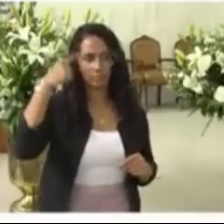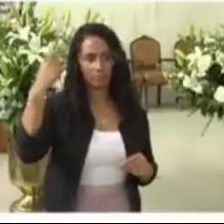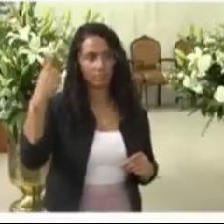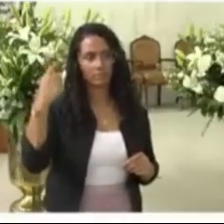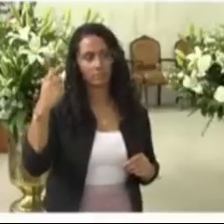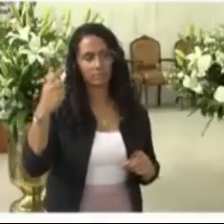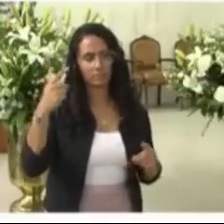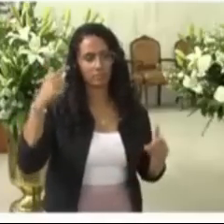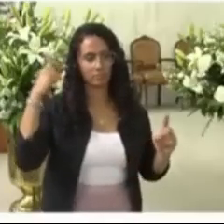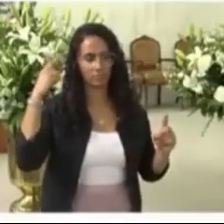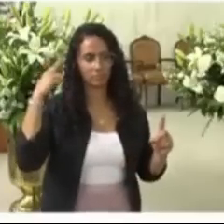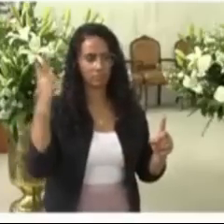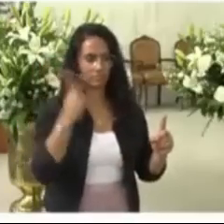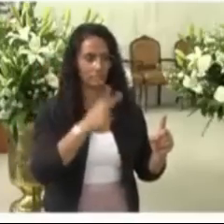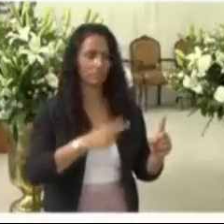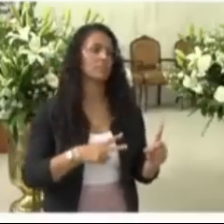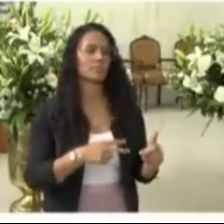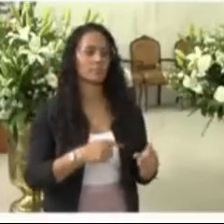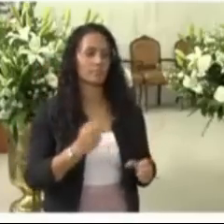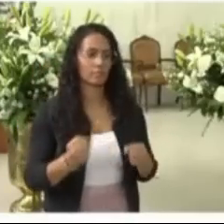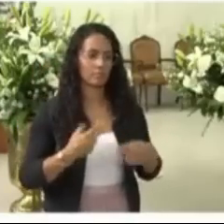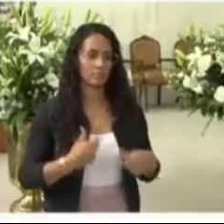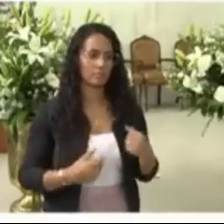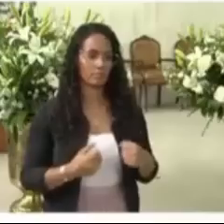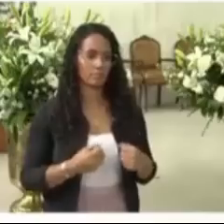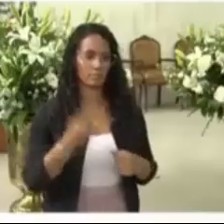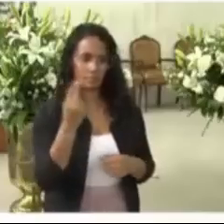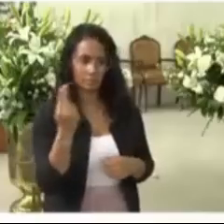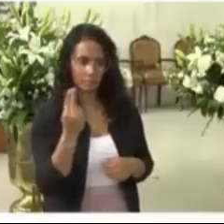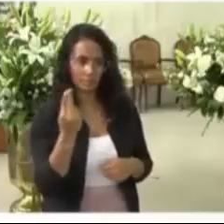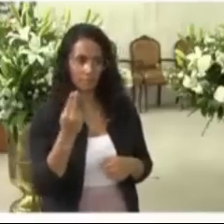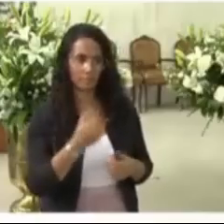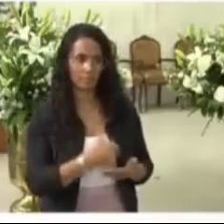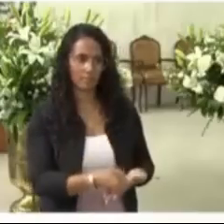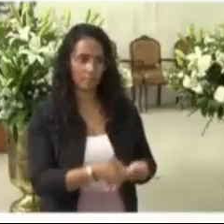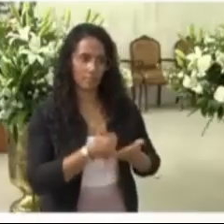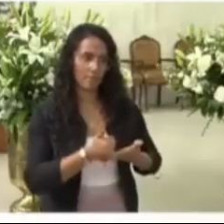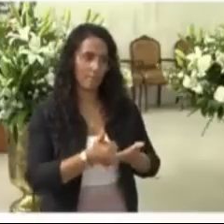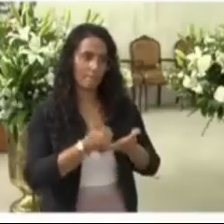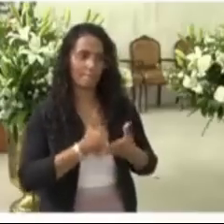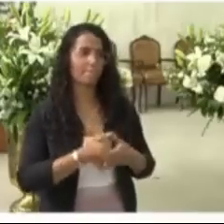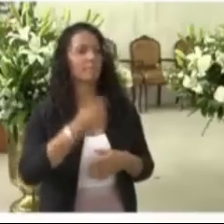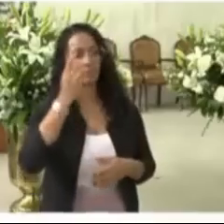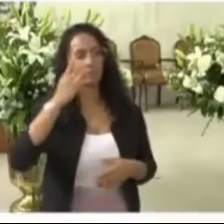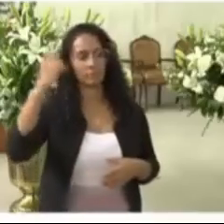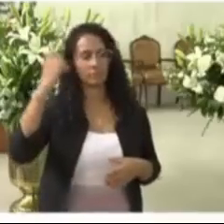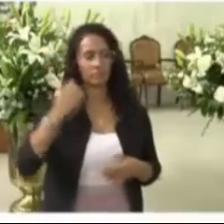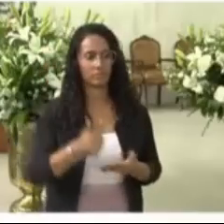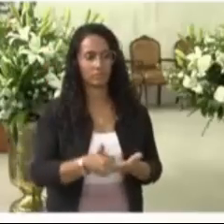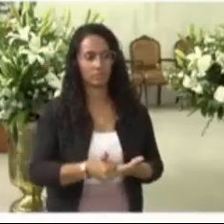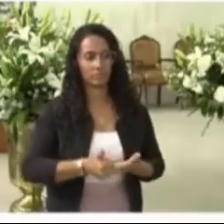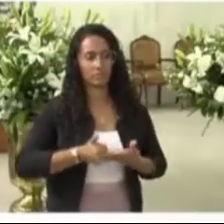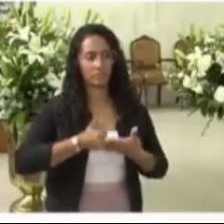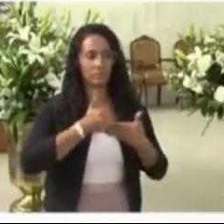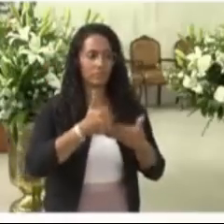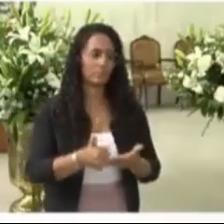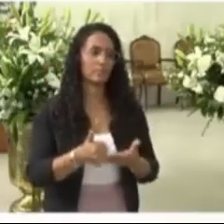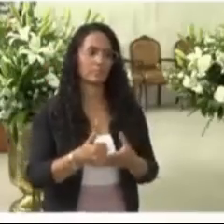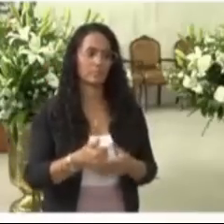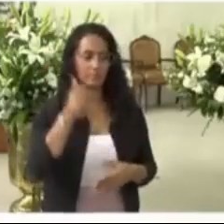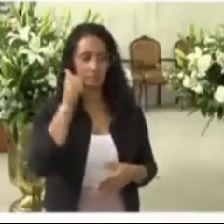de su pueblo. Porque al corazón contrito y humillado no desprecia el Señor.